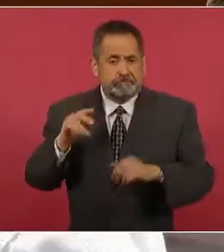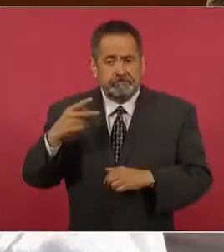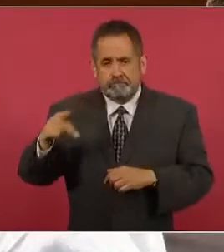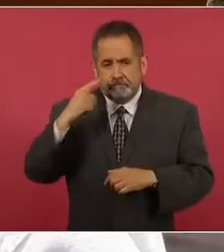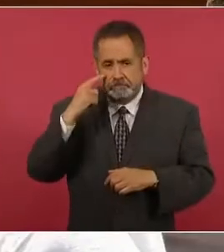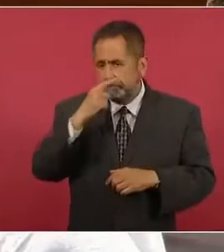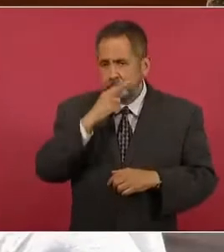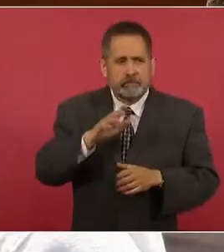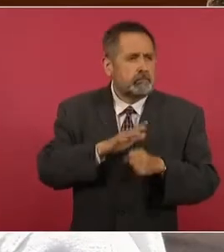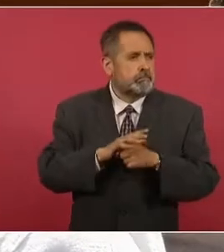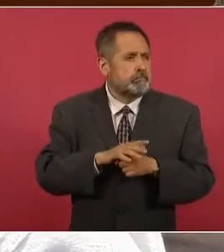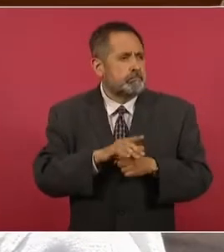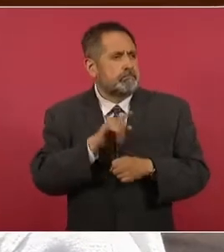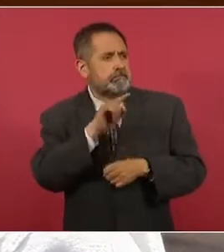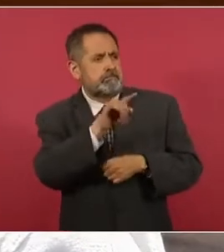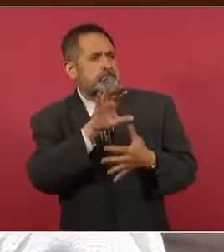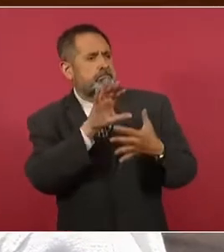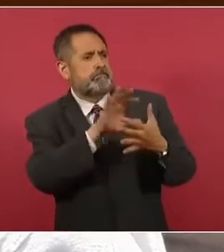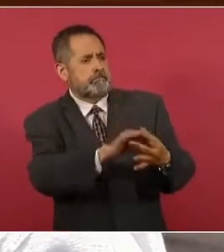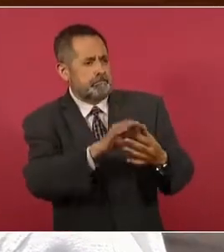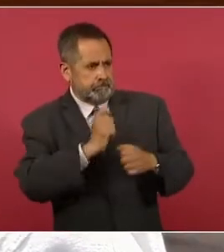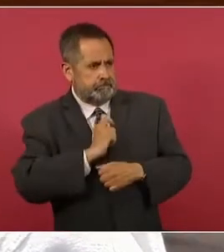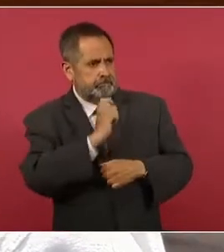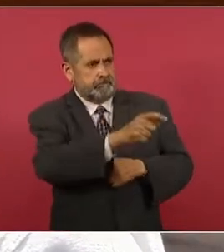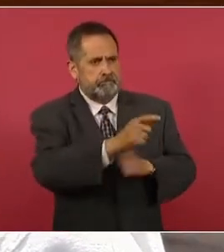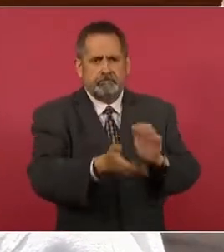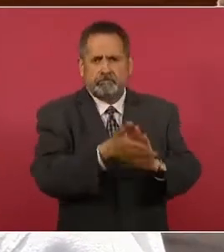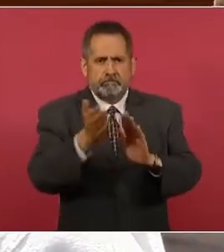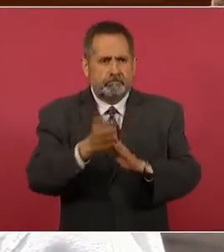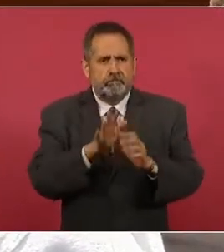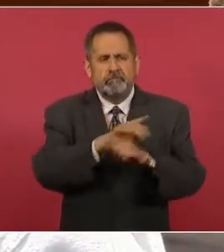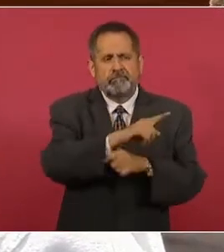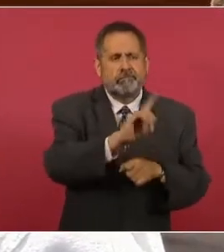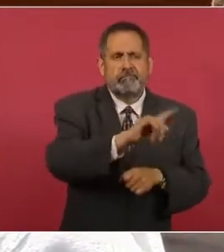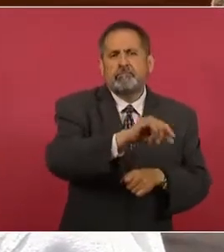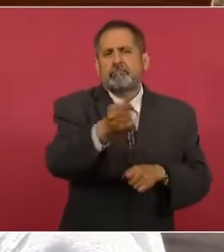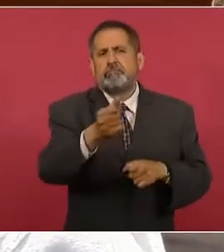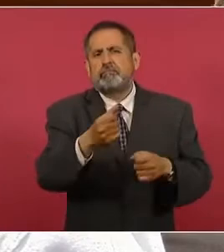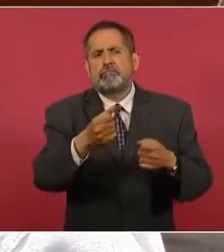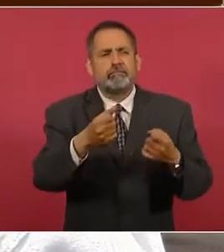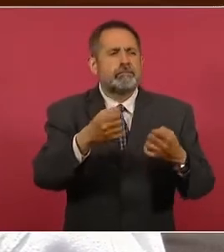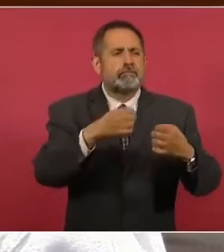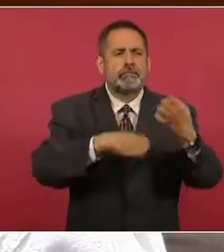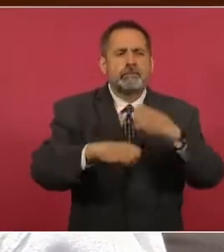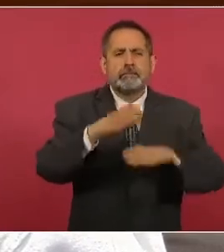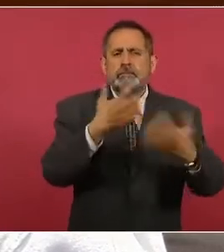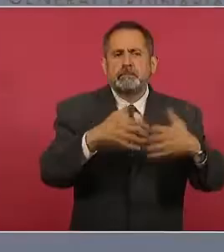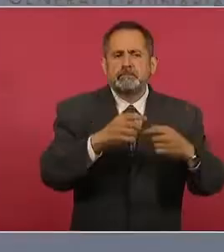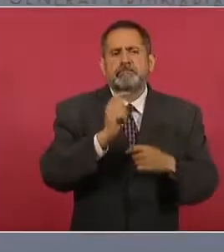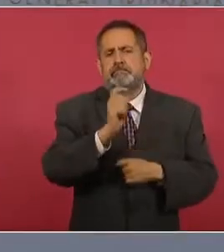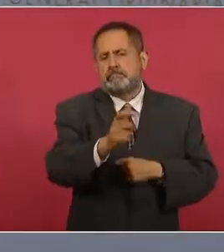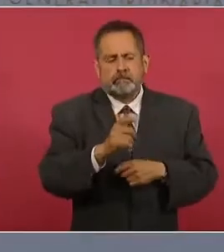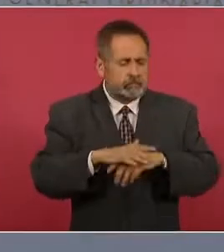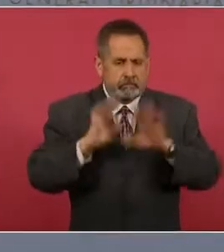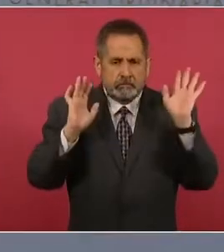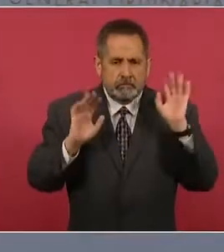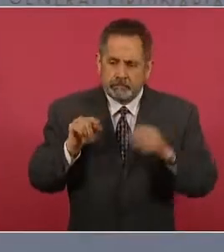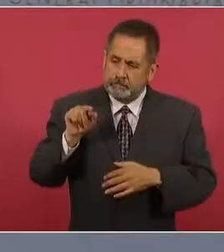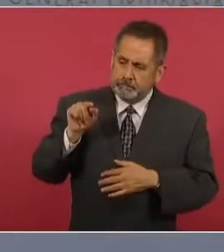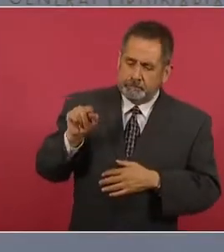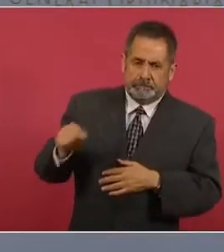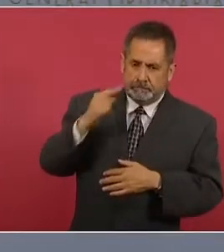qué empresa inmobiliaria adquieren su departamento, pero que no se les